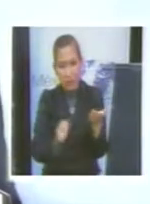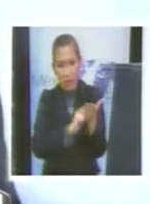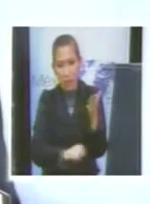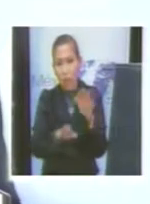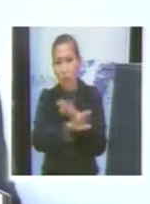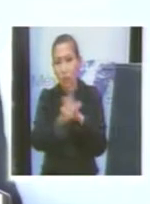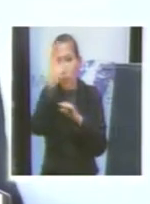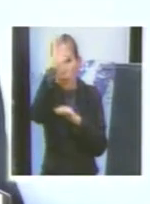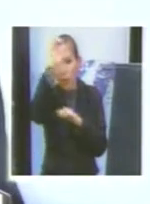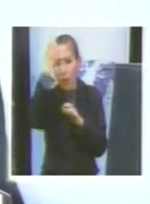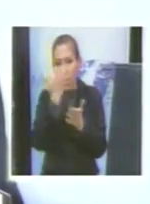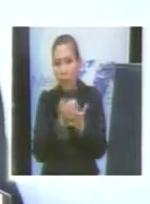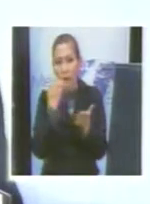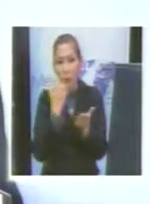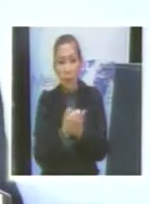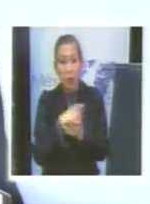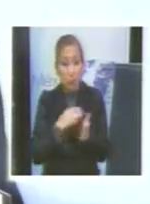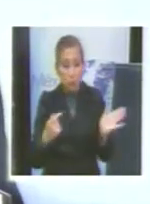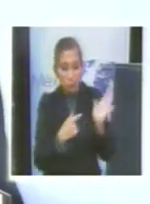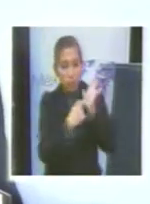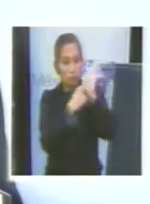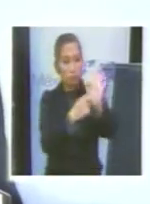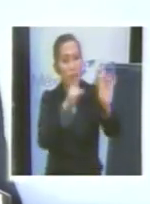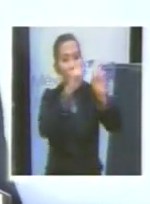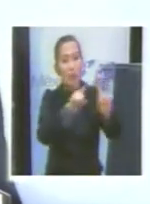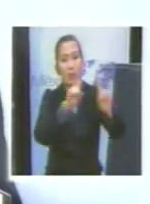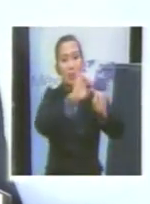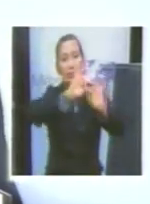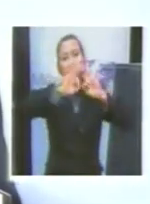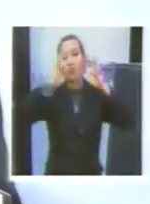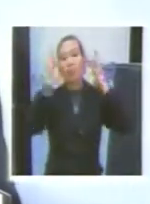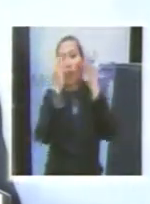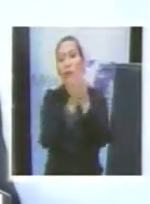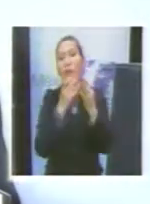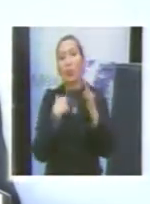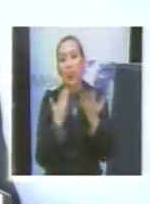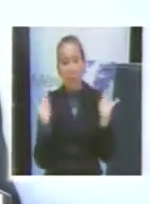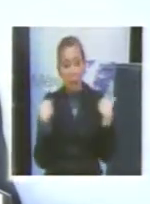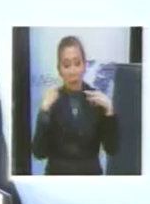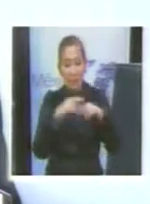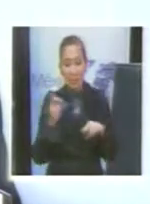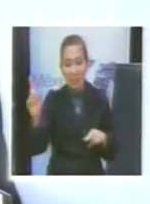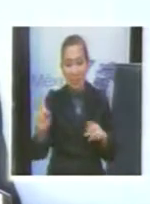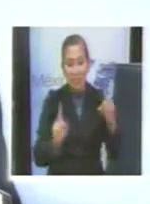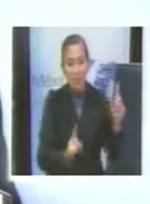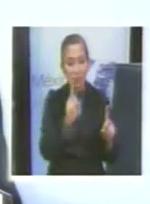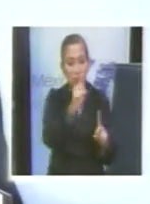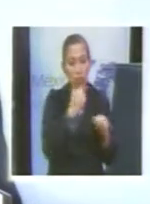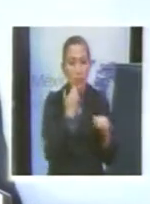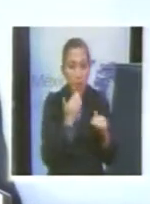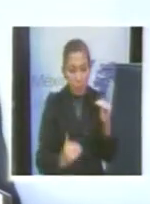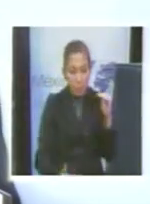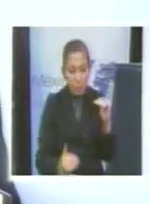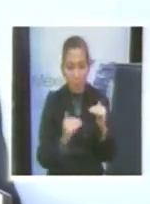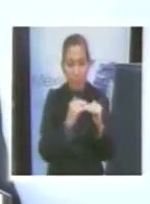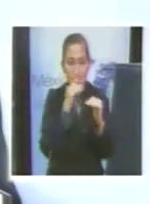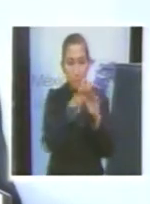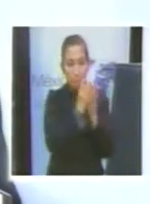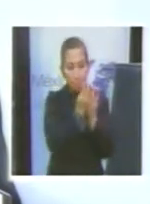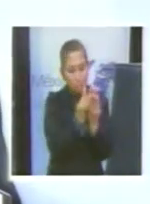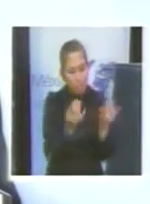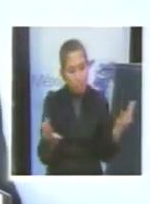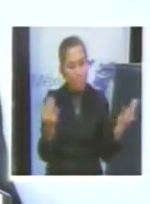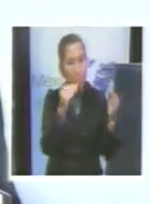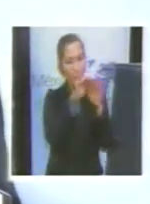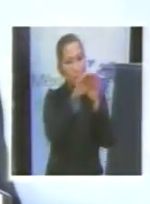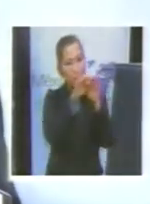Cultura Económica, en donde se expusieron los diferentes modelos de representación proporcional para configurar,